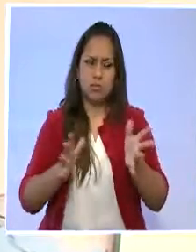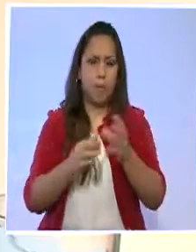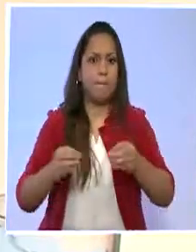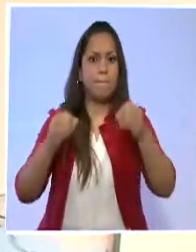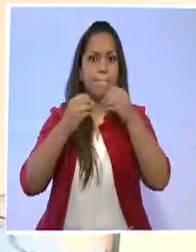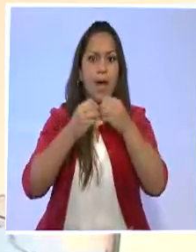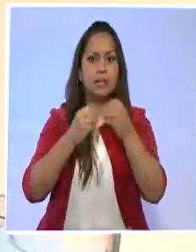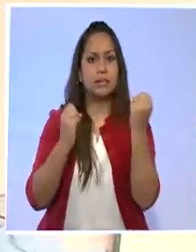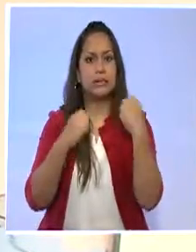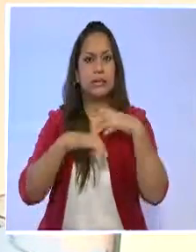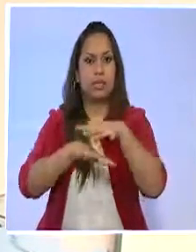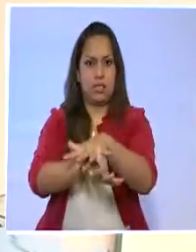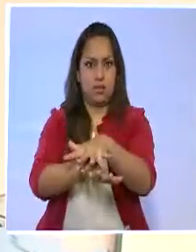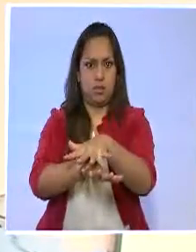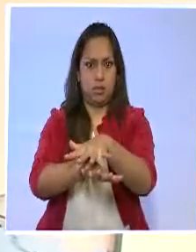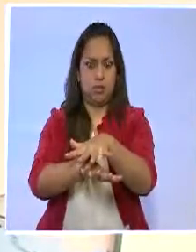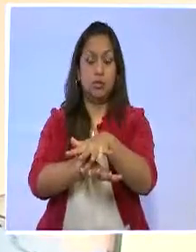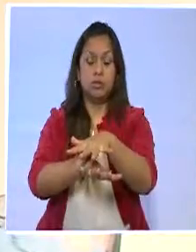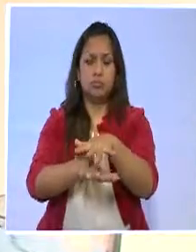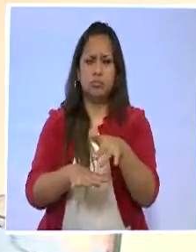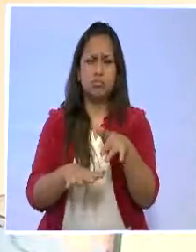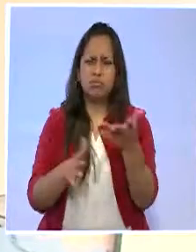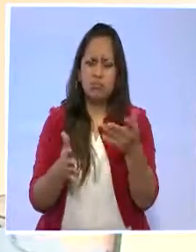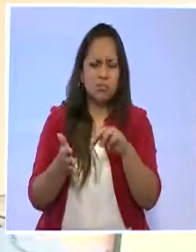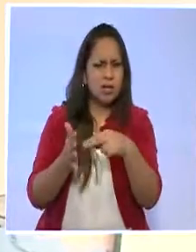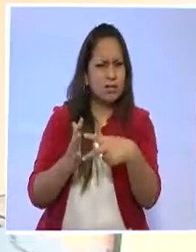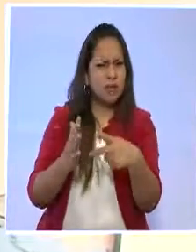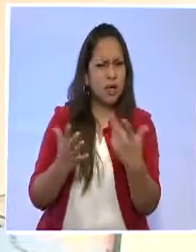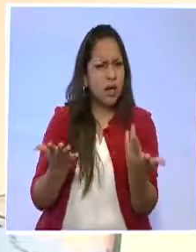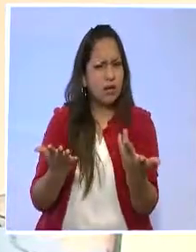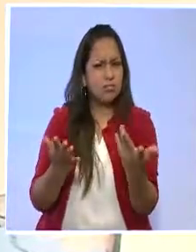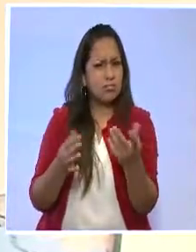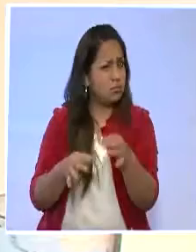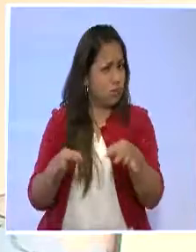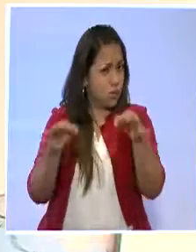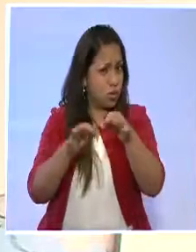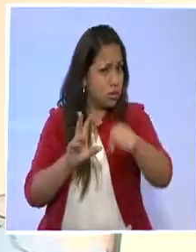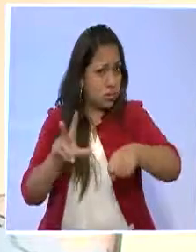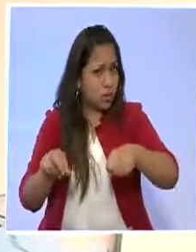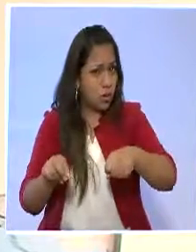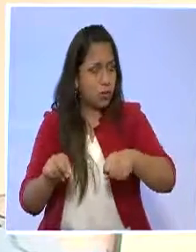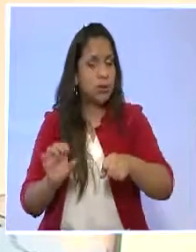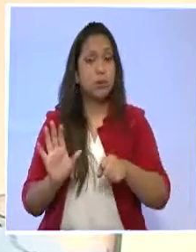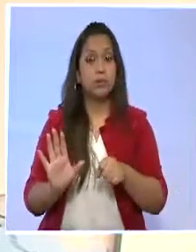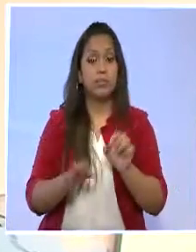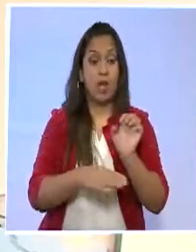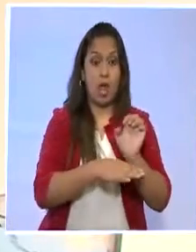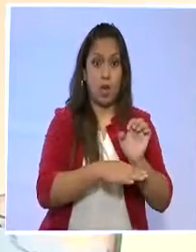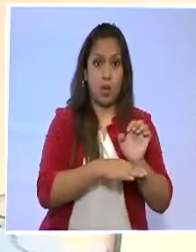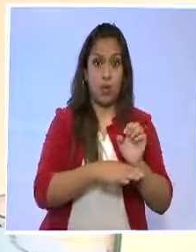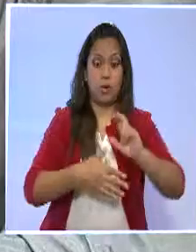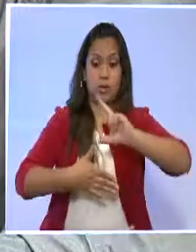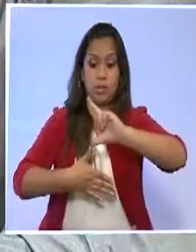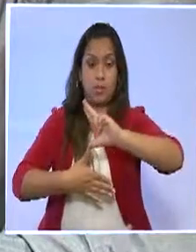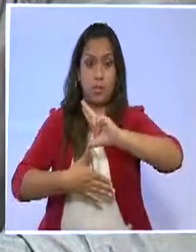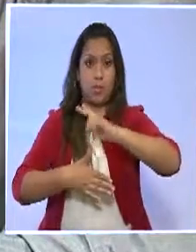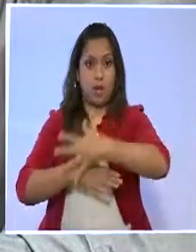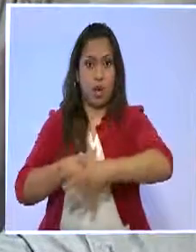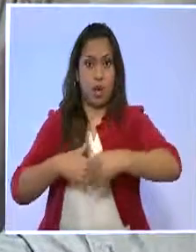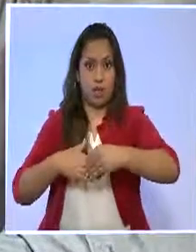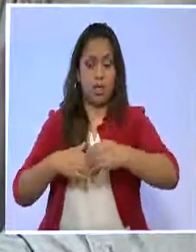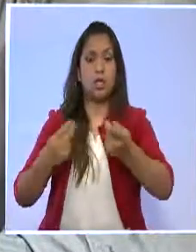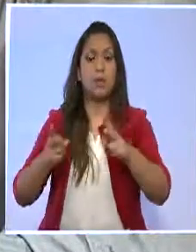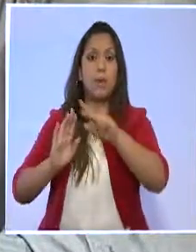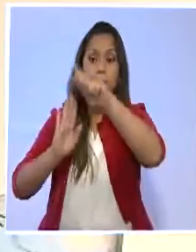esto ahora el ecuador a nivel de américa latina y el caribe tiene una posición muy fuerte y esa posición fuerte ha